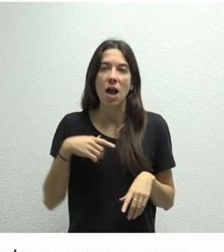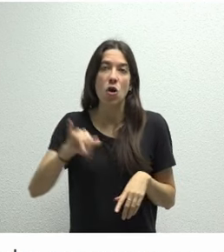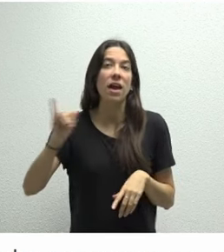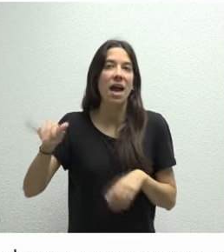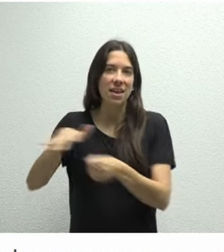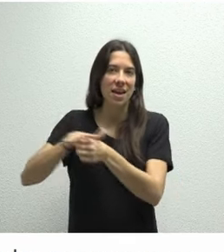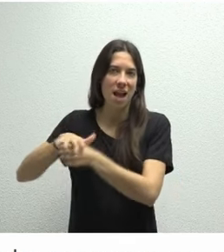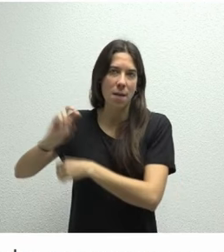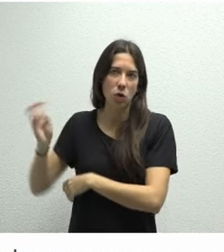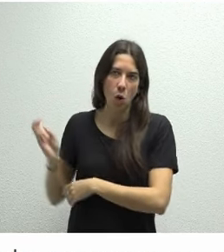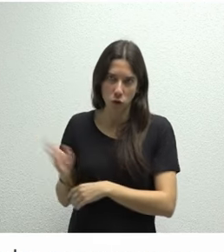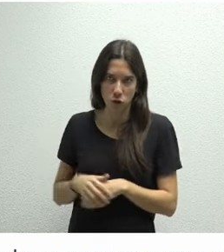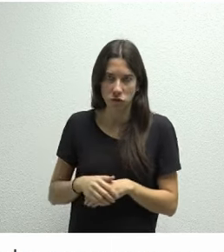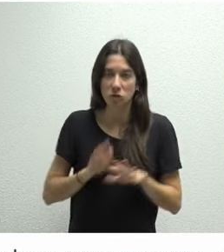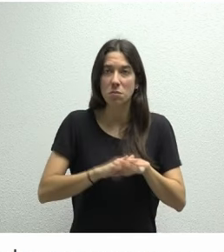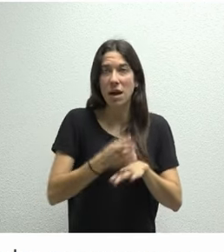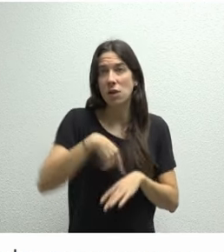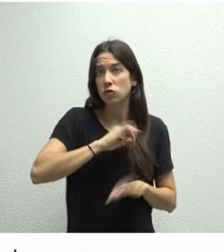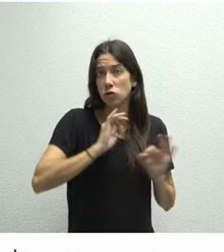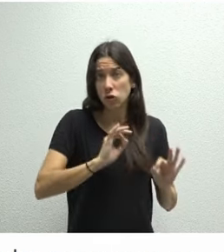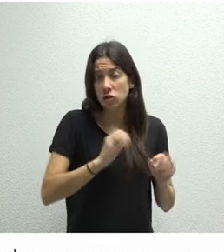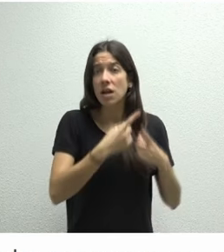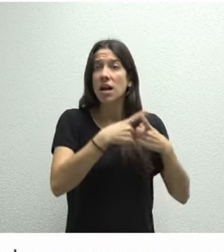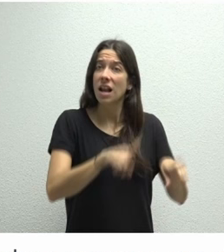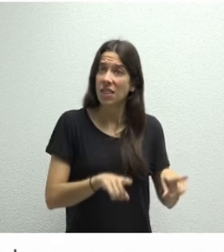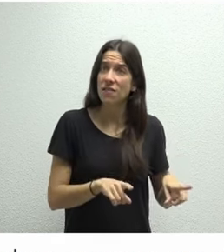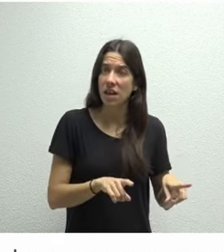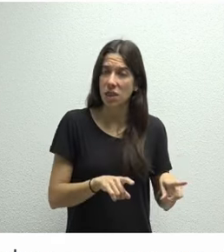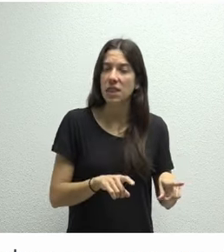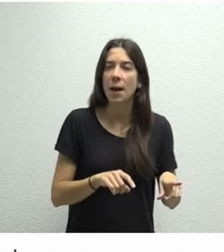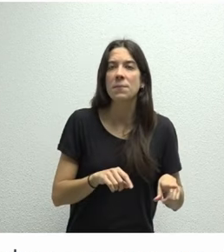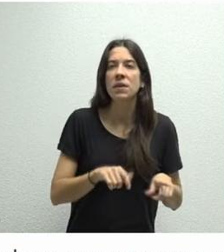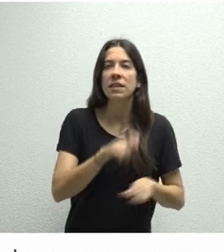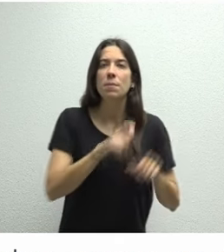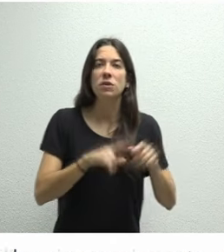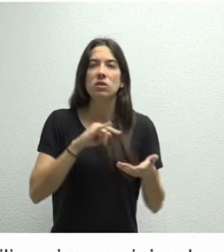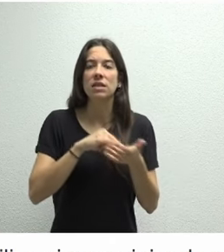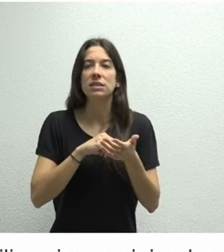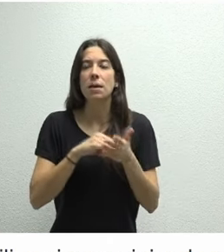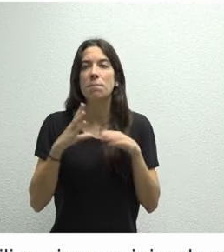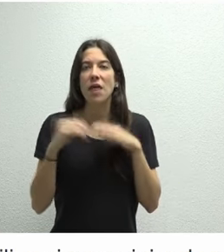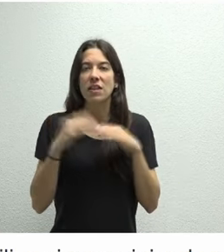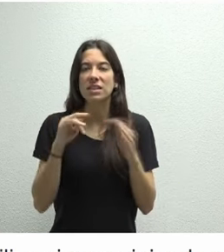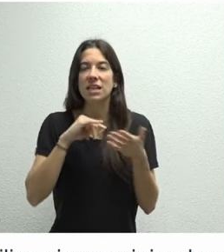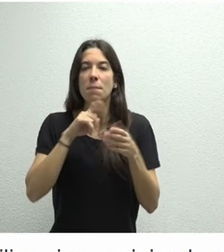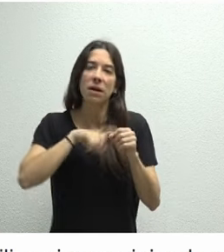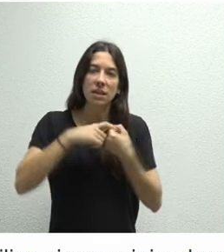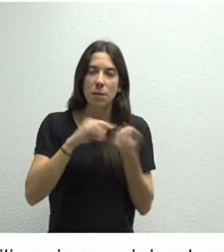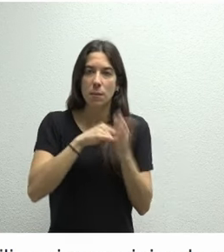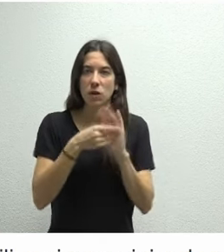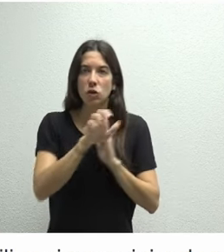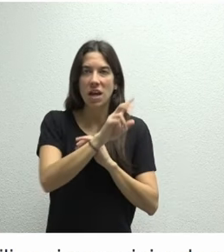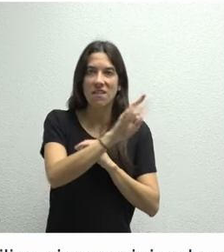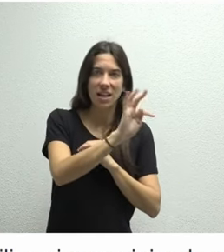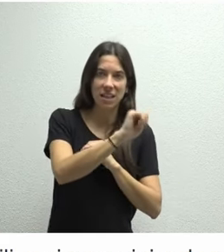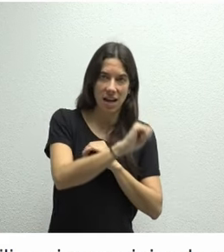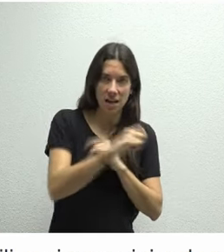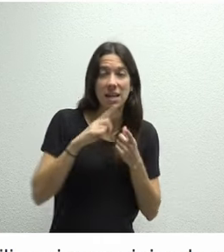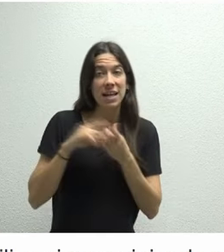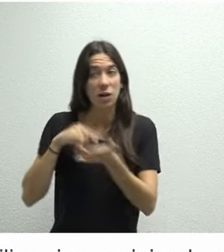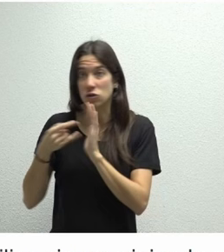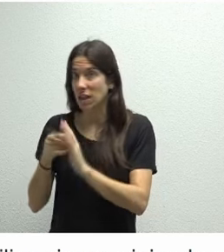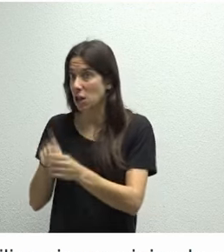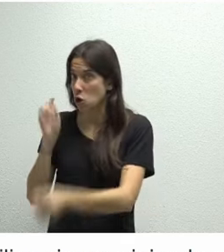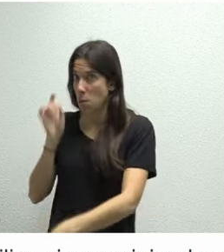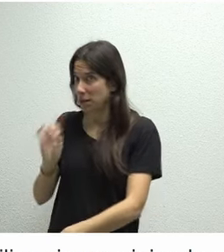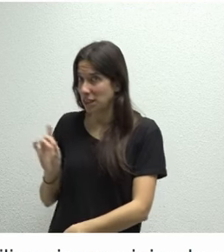otros casos entonces para nosotros la diferencia eh entre los pacientes que participan en el proyecto de batra y los que no participan es muy importante